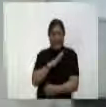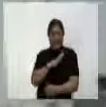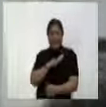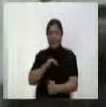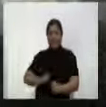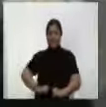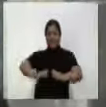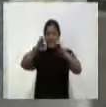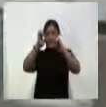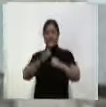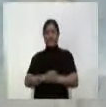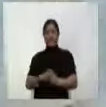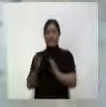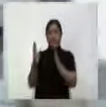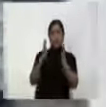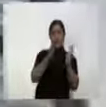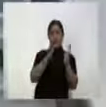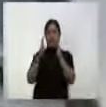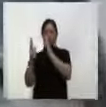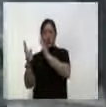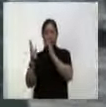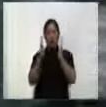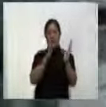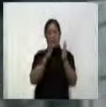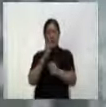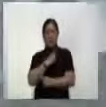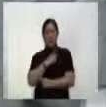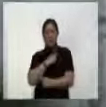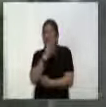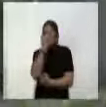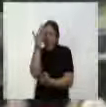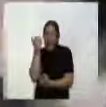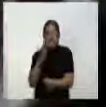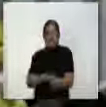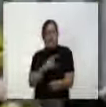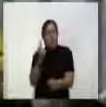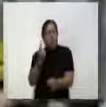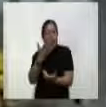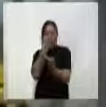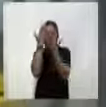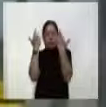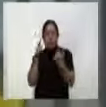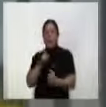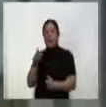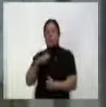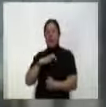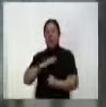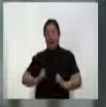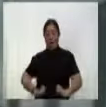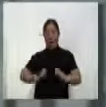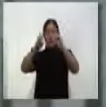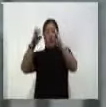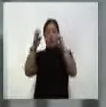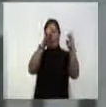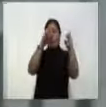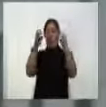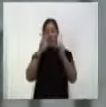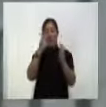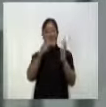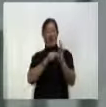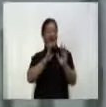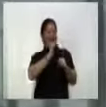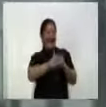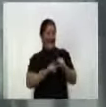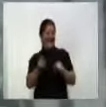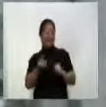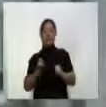altura comenzara a tambalear por una razón de momento desconocida. El SEC Plaza, que se terminó de construir en el 2000, es uno de los edificios